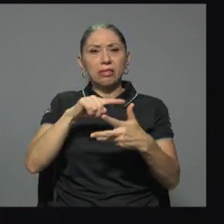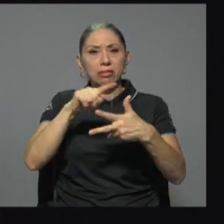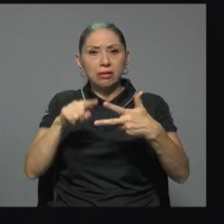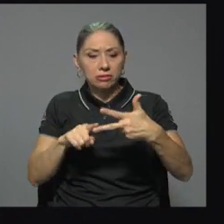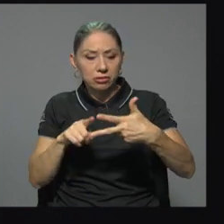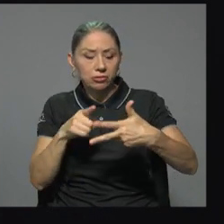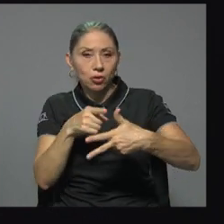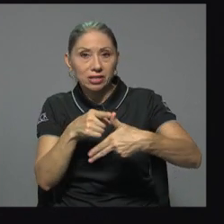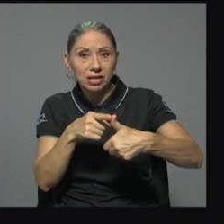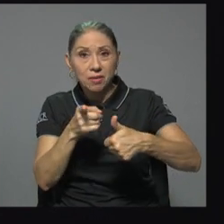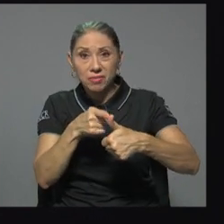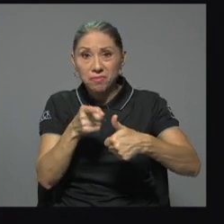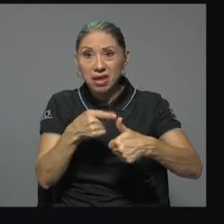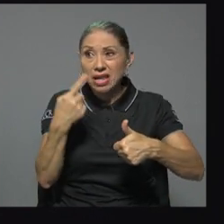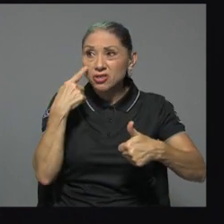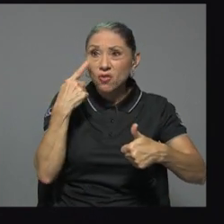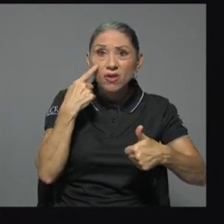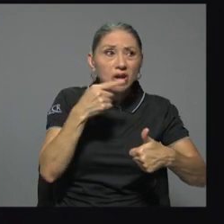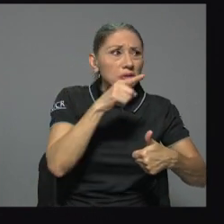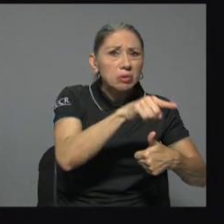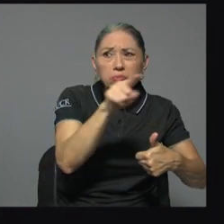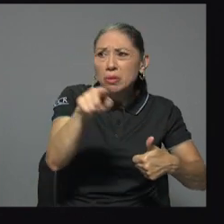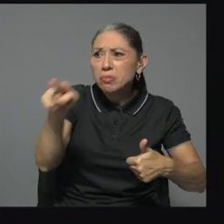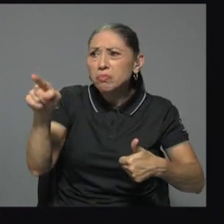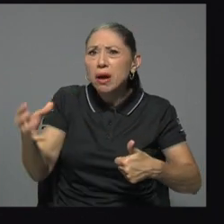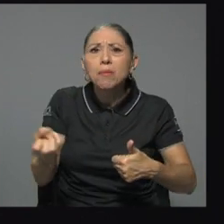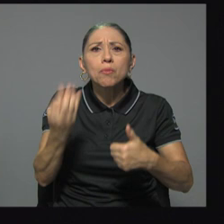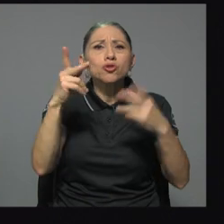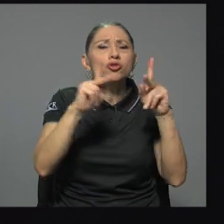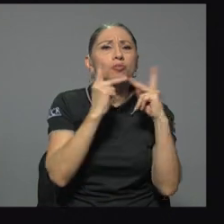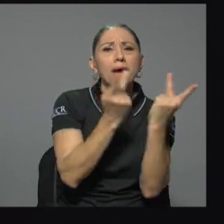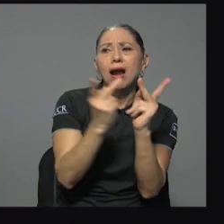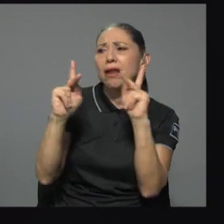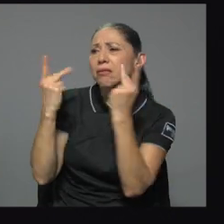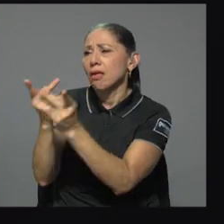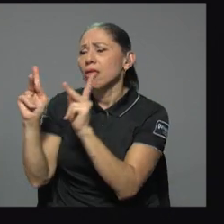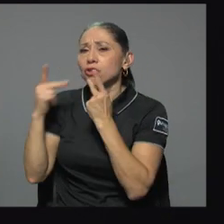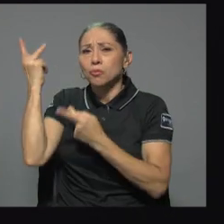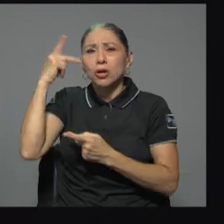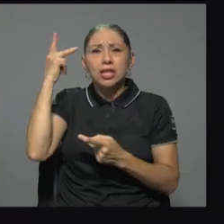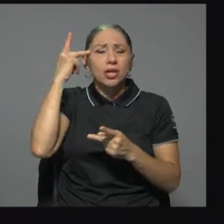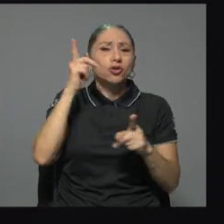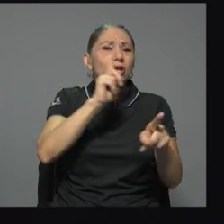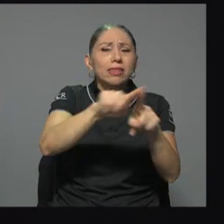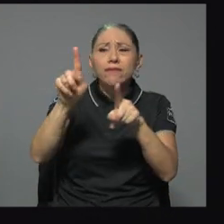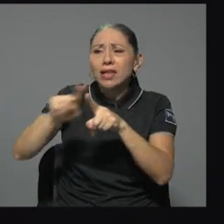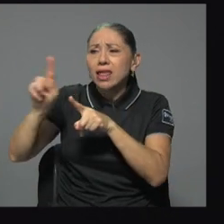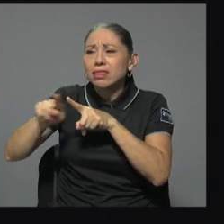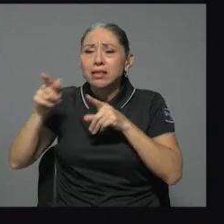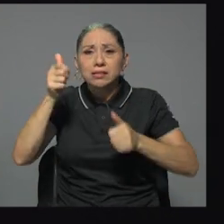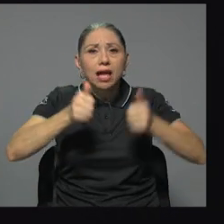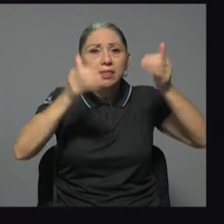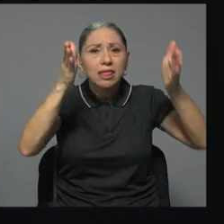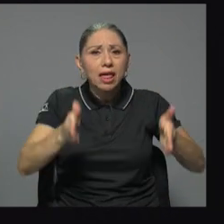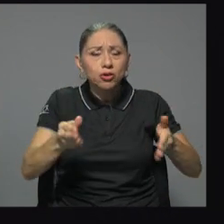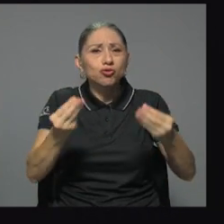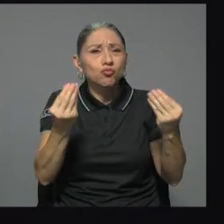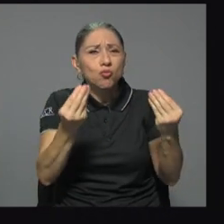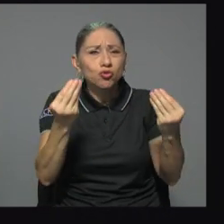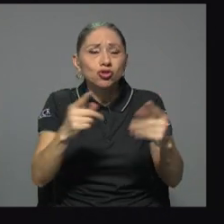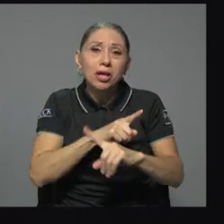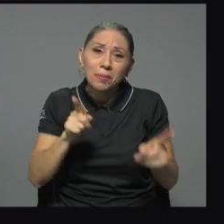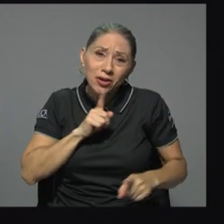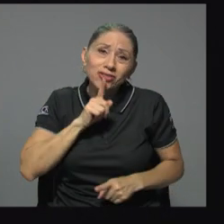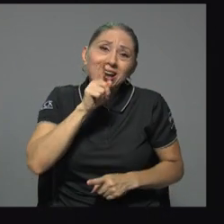veo una gran dispersión de la oferta electoral tenemos muchísimos partidos con diferentes candidatos pero en realidad se debe más que todo a